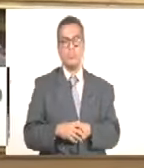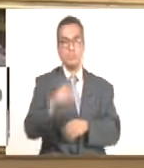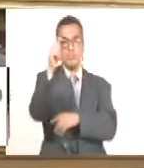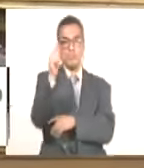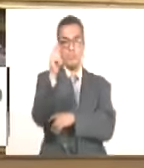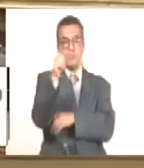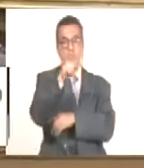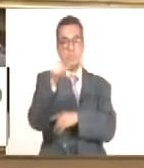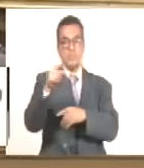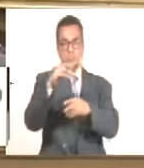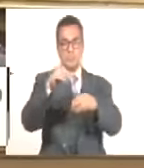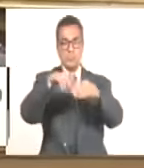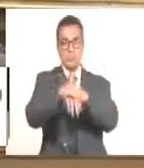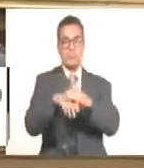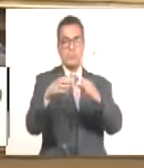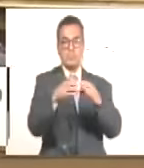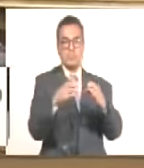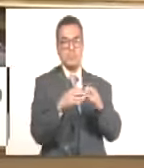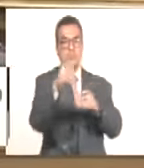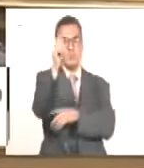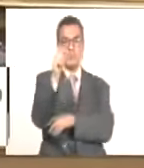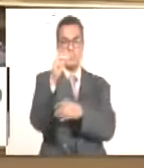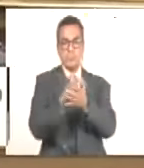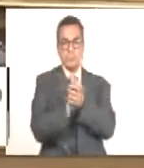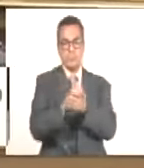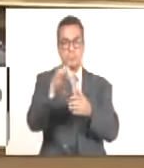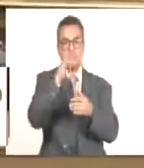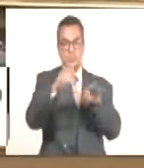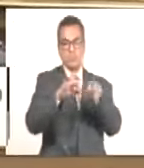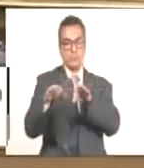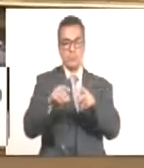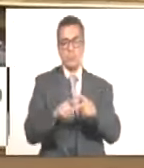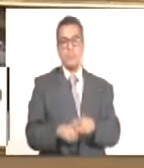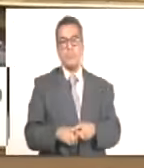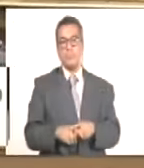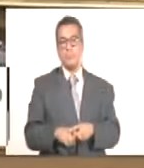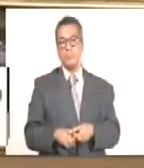diputados y diputadas que conforman este grupo de amistad serán informados por secretaría.